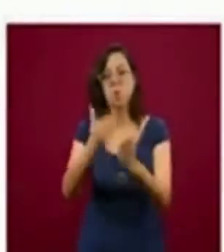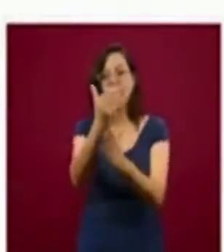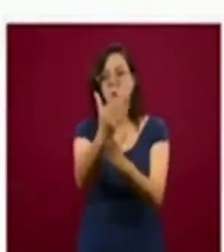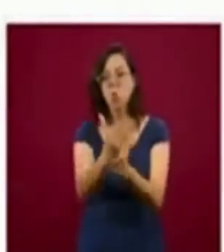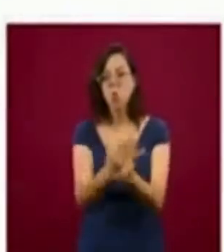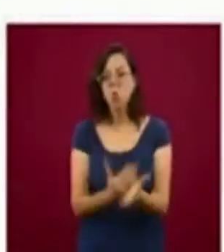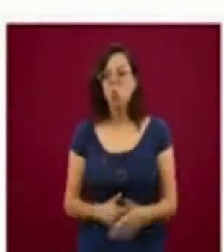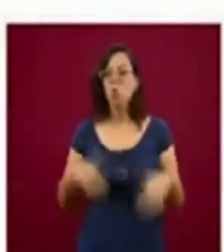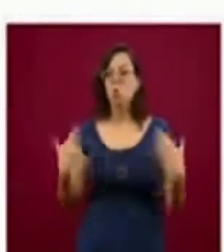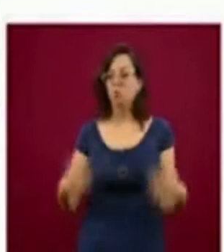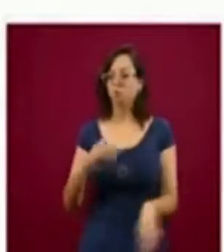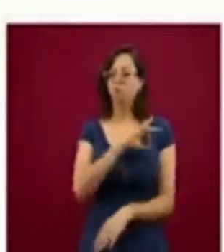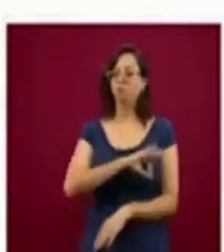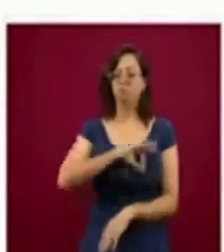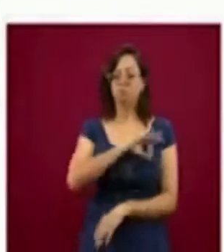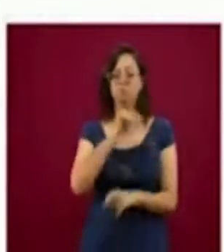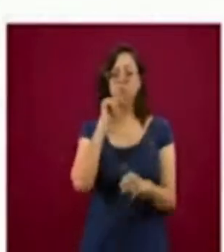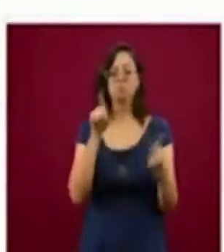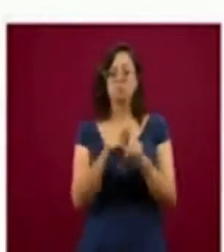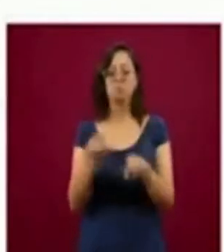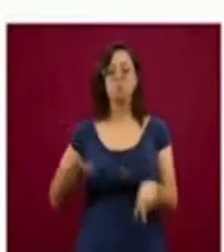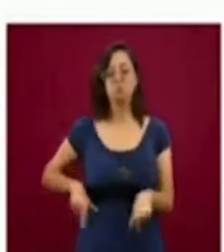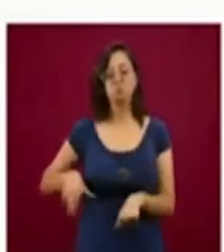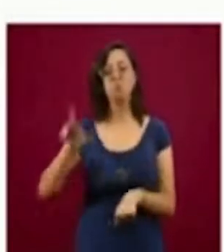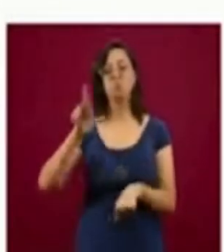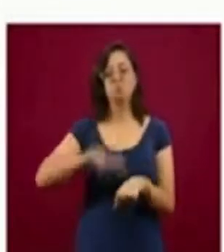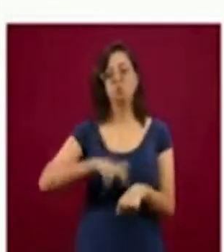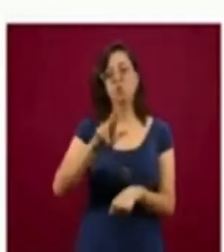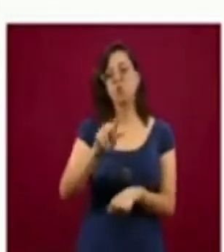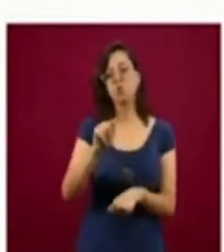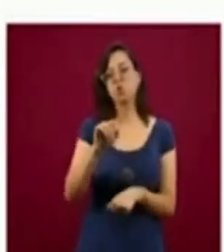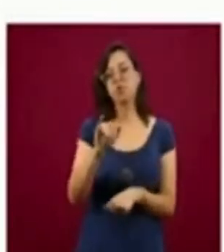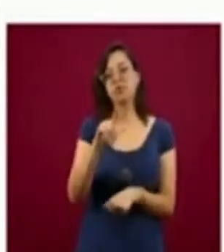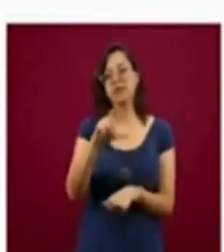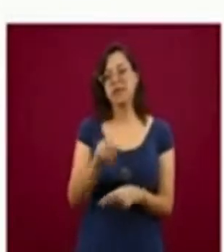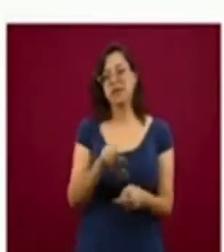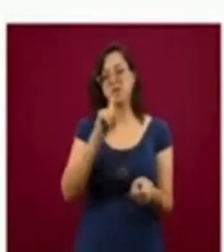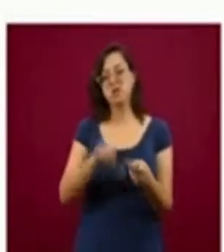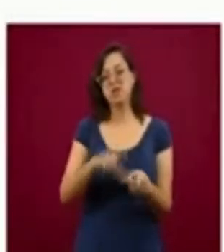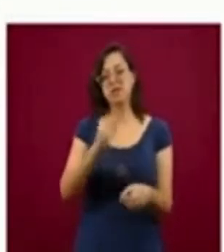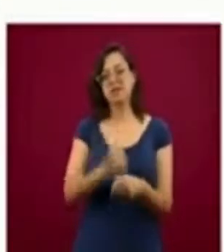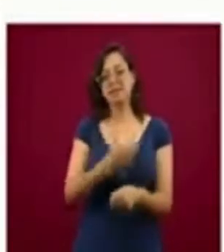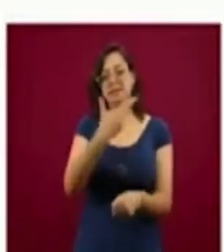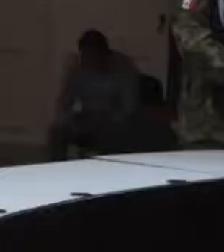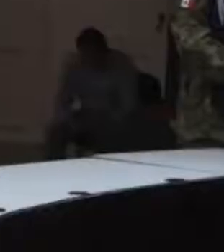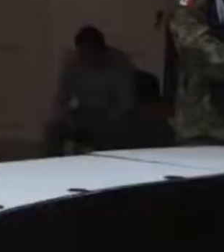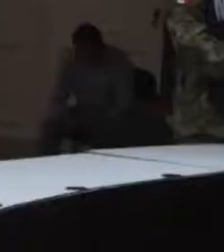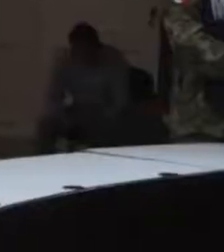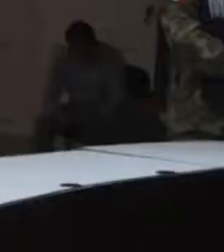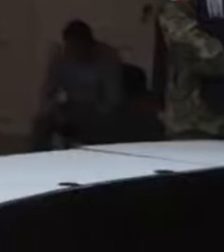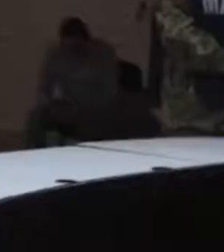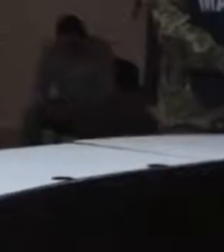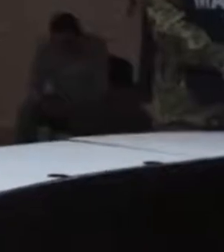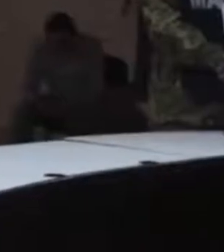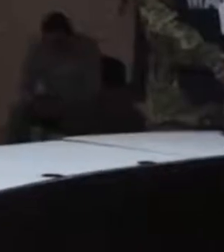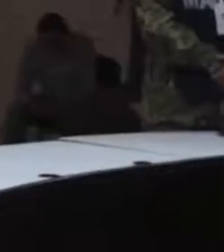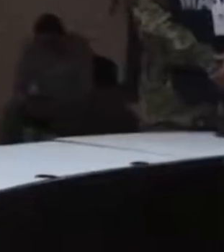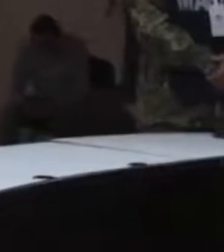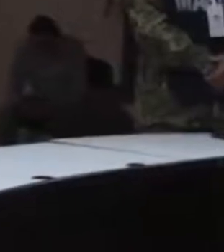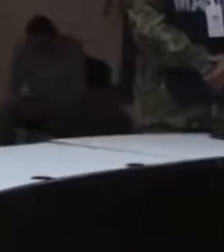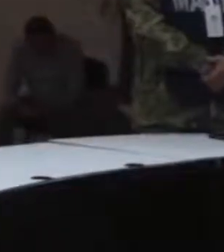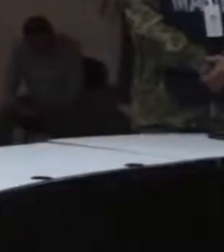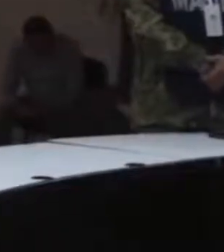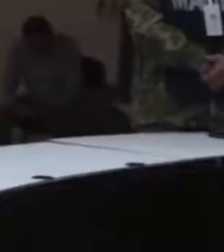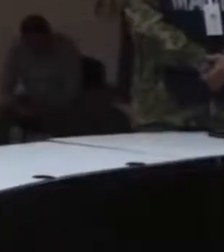felicitación ayer de parte de Salud Nacional porque las estrategias